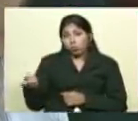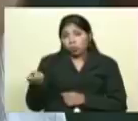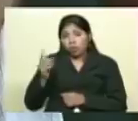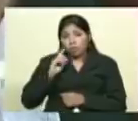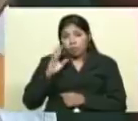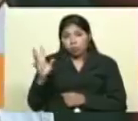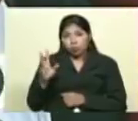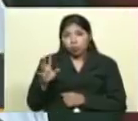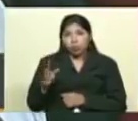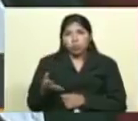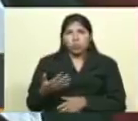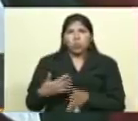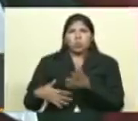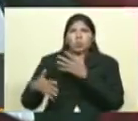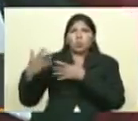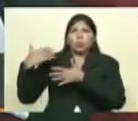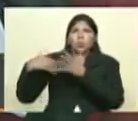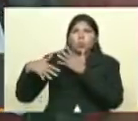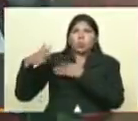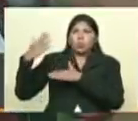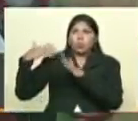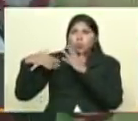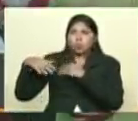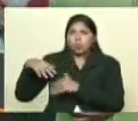mucho antes que Lenin,